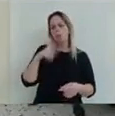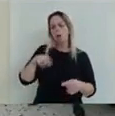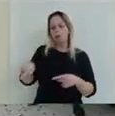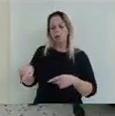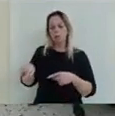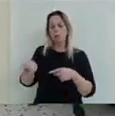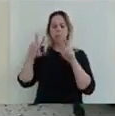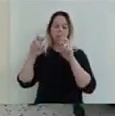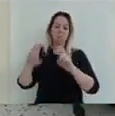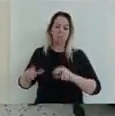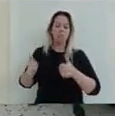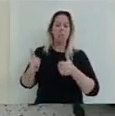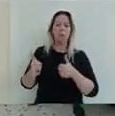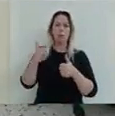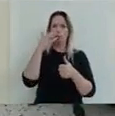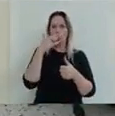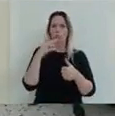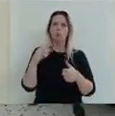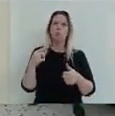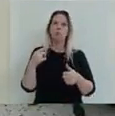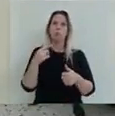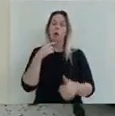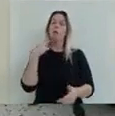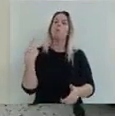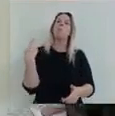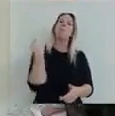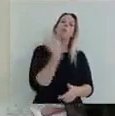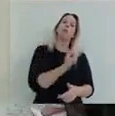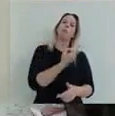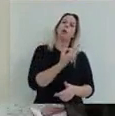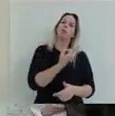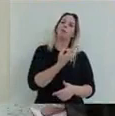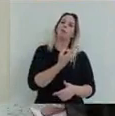fechas concretas, digamos, poder ver el tema de los plazos.